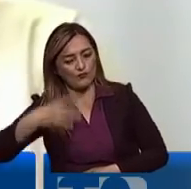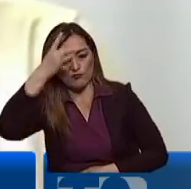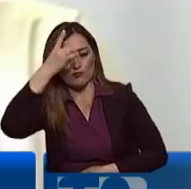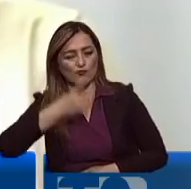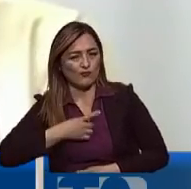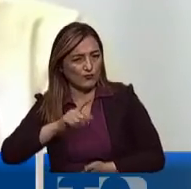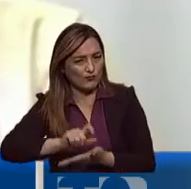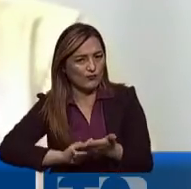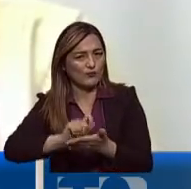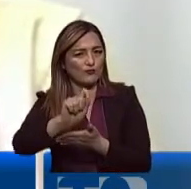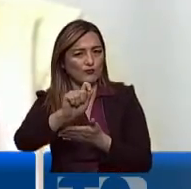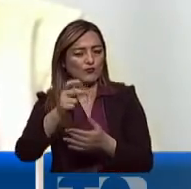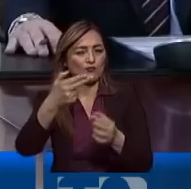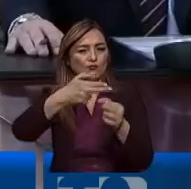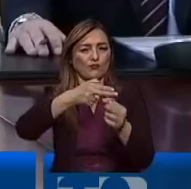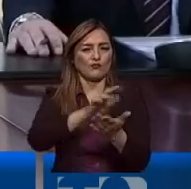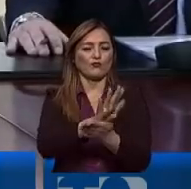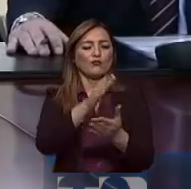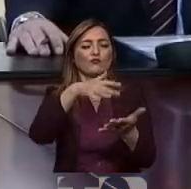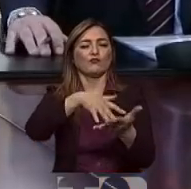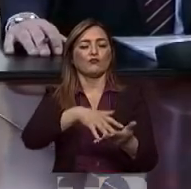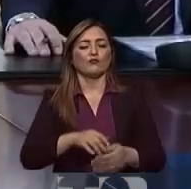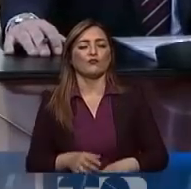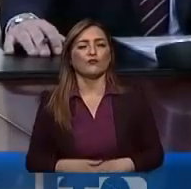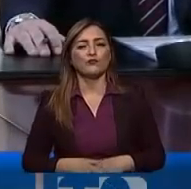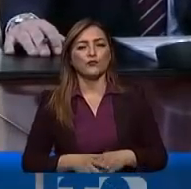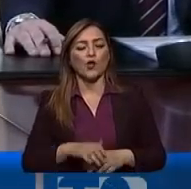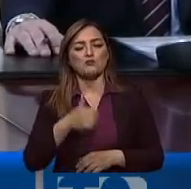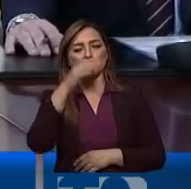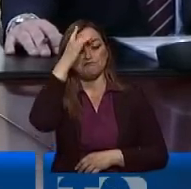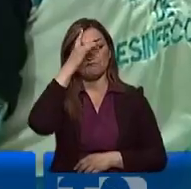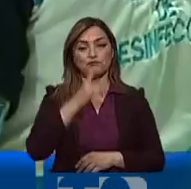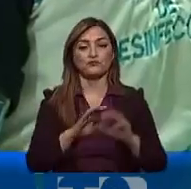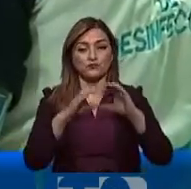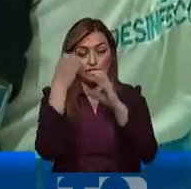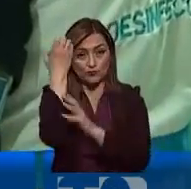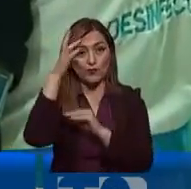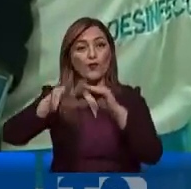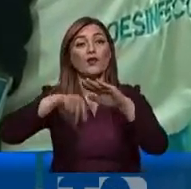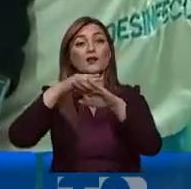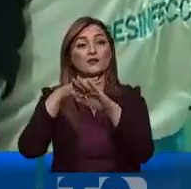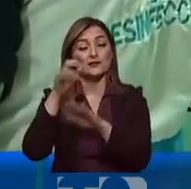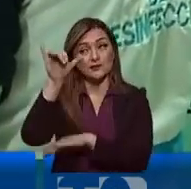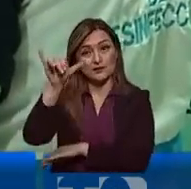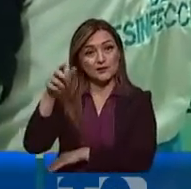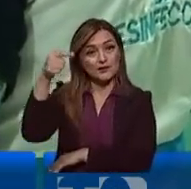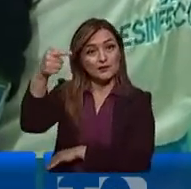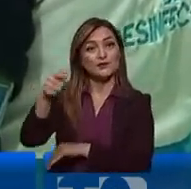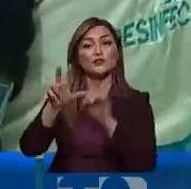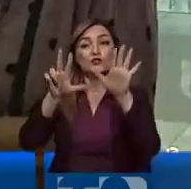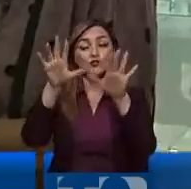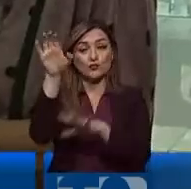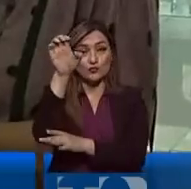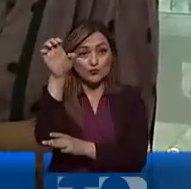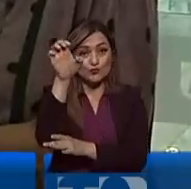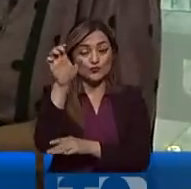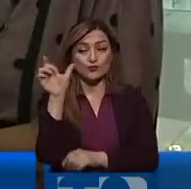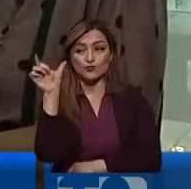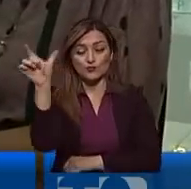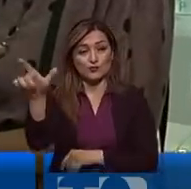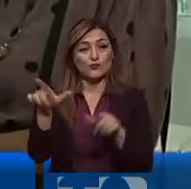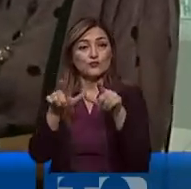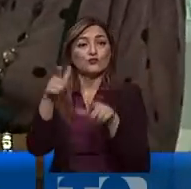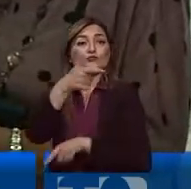presencialidad debido a que es voluntario otra decisión que se adoptó en el coe nacional es que a partir de este sábado 8 de enero el carnet de